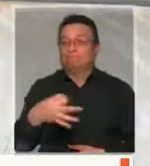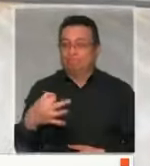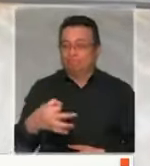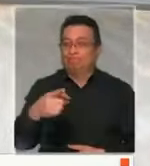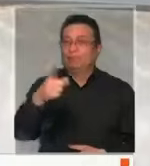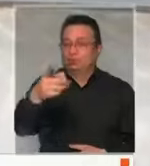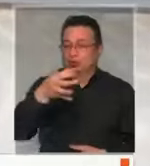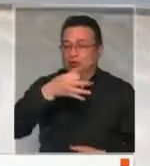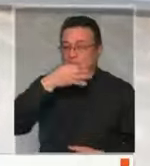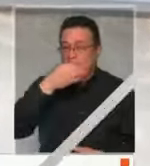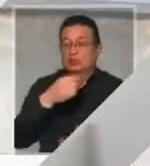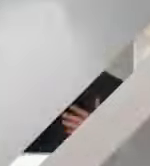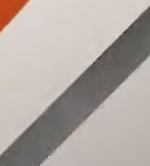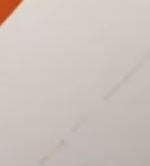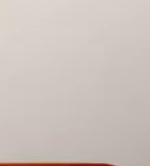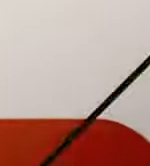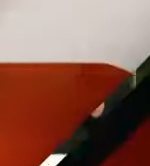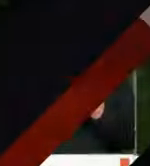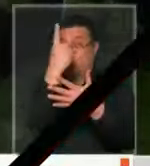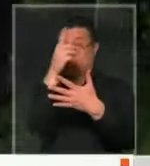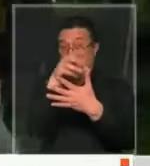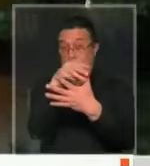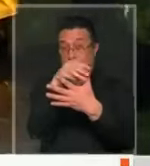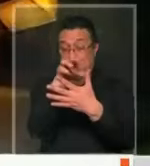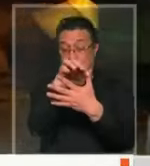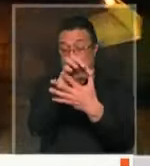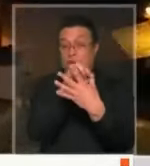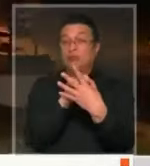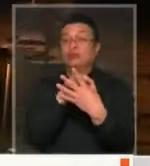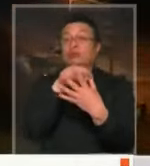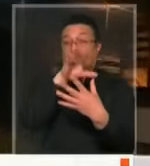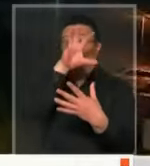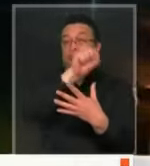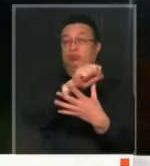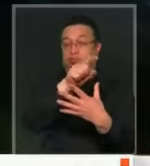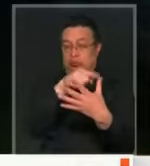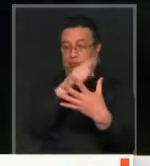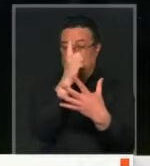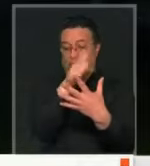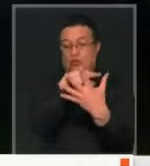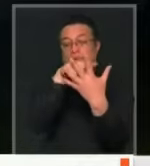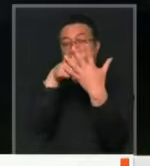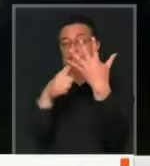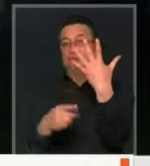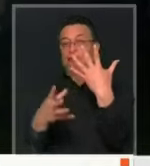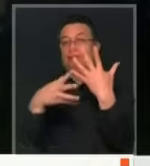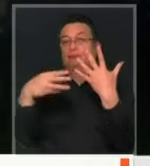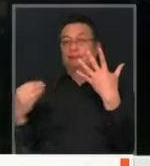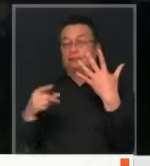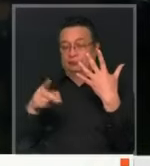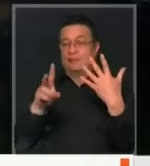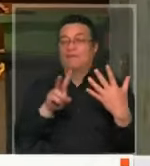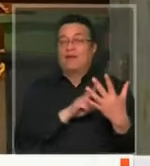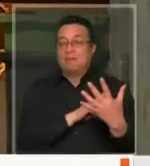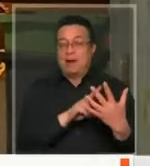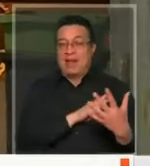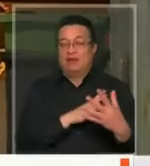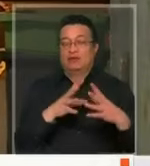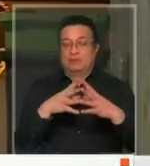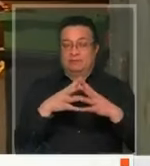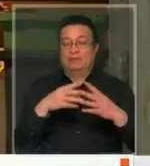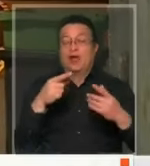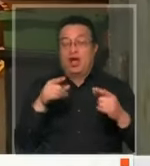tan solo uno de estos cinco reos que cumplían condena en la cárcel de Valparaíso han sido